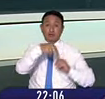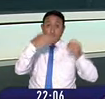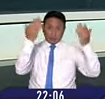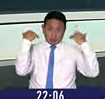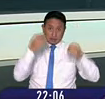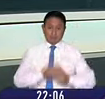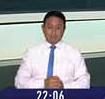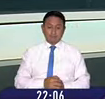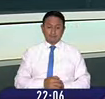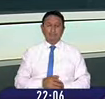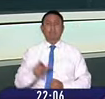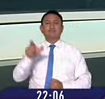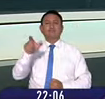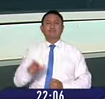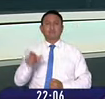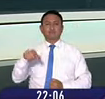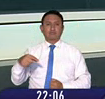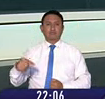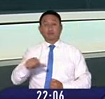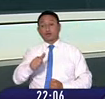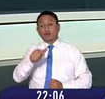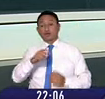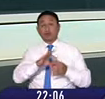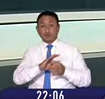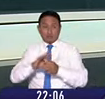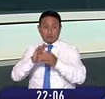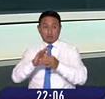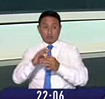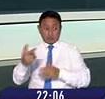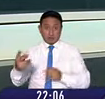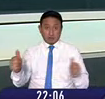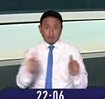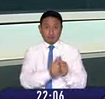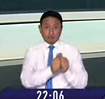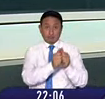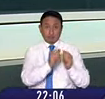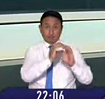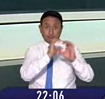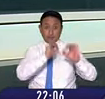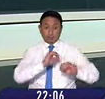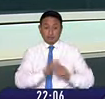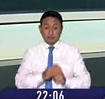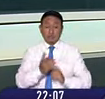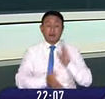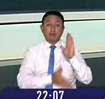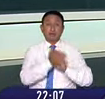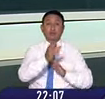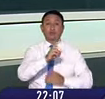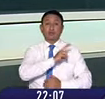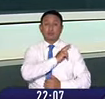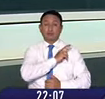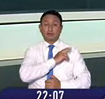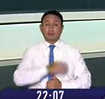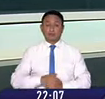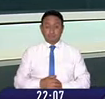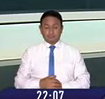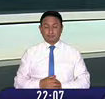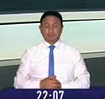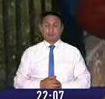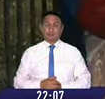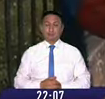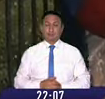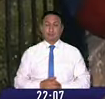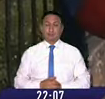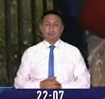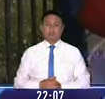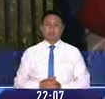Guayaquil. Los delincuentes además robaron a otros compañeros que también esperaban el transporte para dirigirse a su centro de estudios.